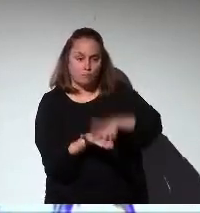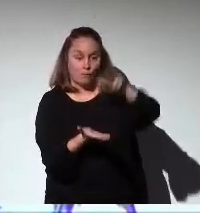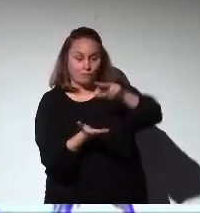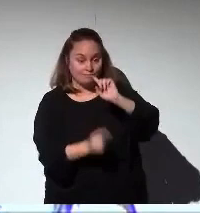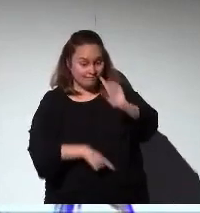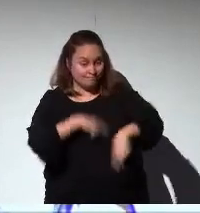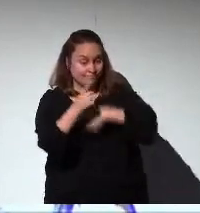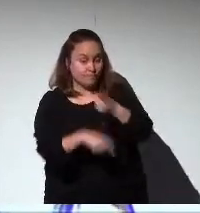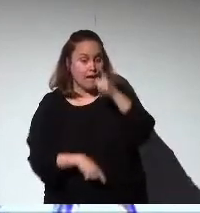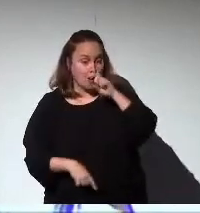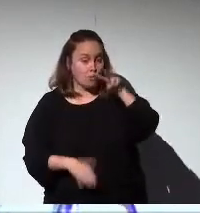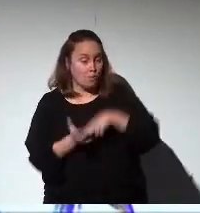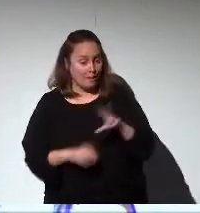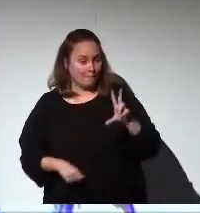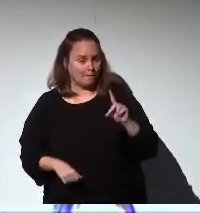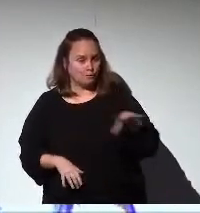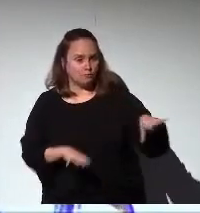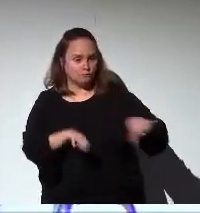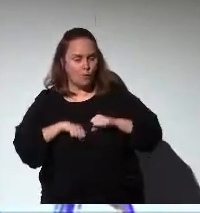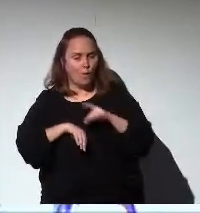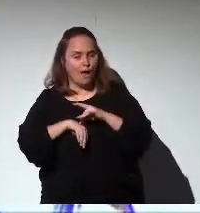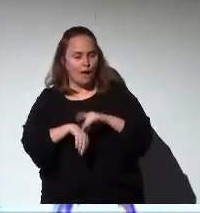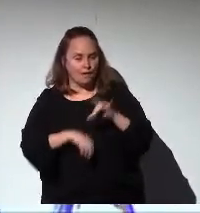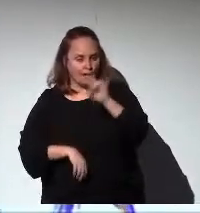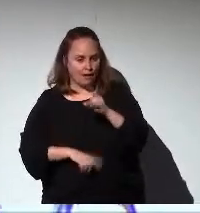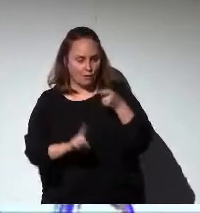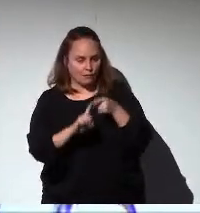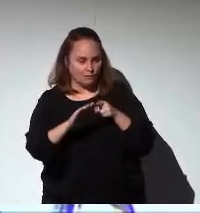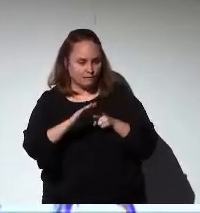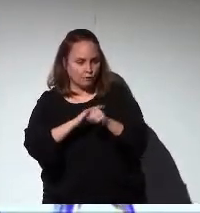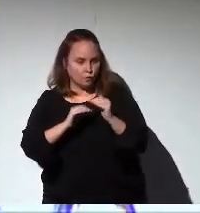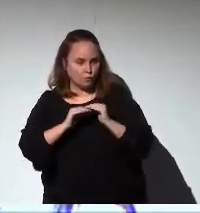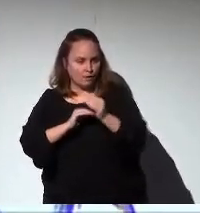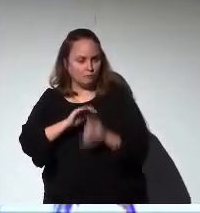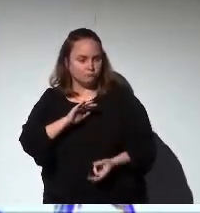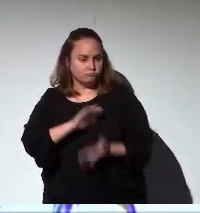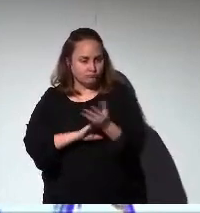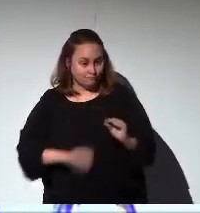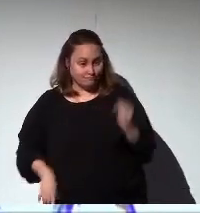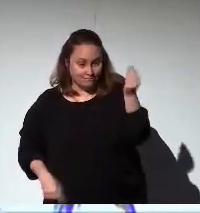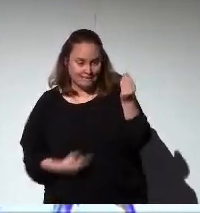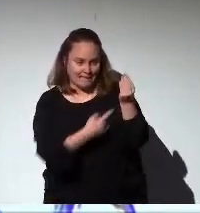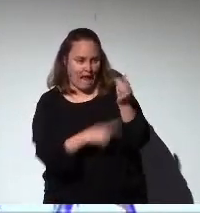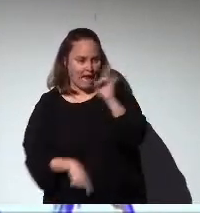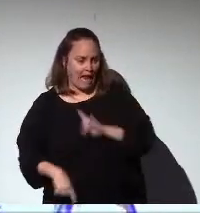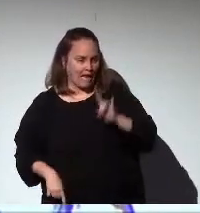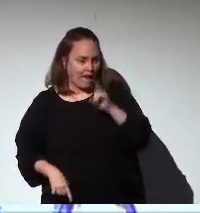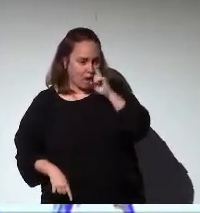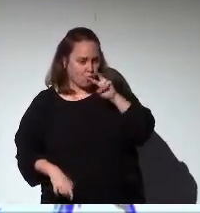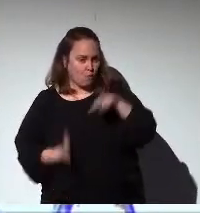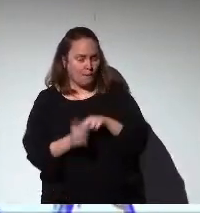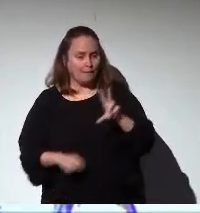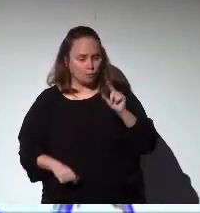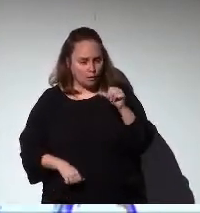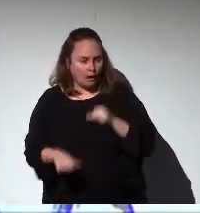desde el año 2021 la Agenda Canaria para el Desarrollo Sostenible, que es simplemente, y nada